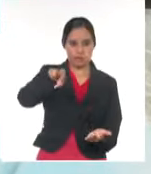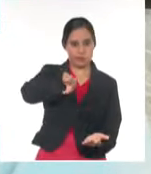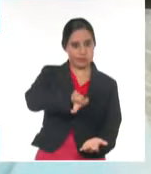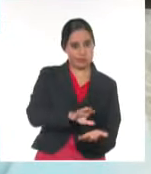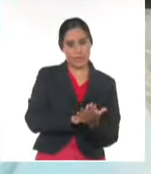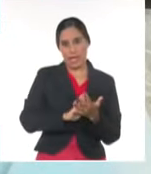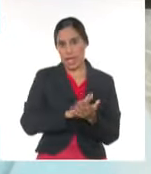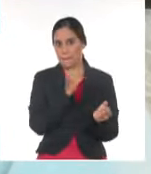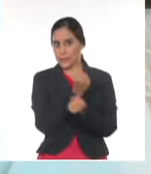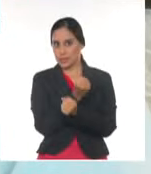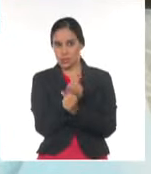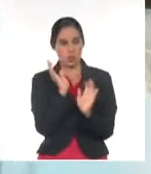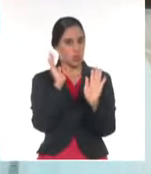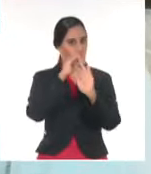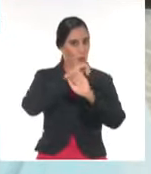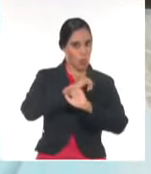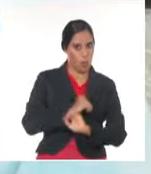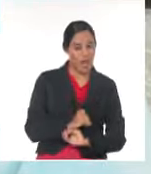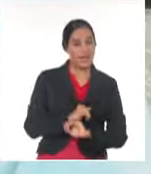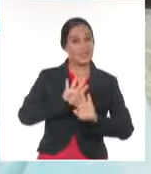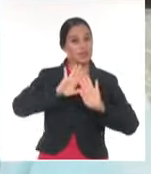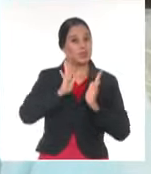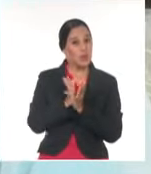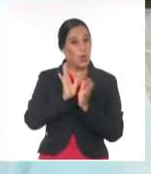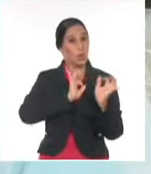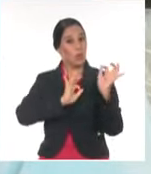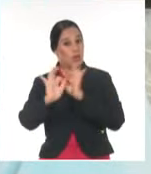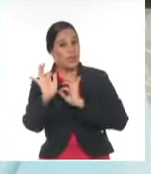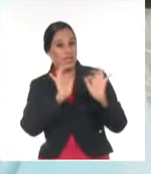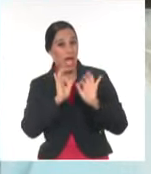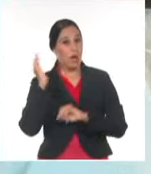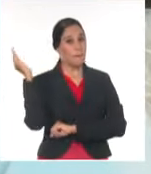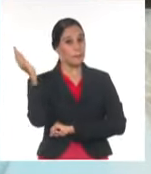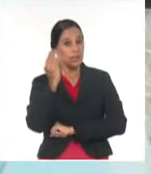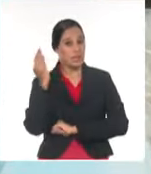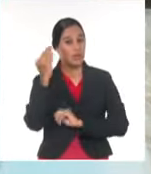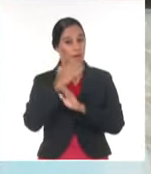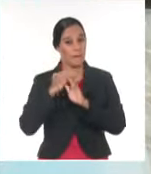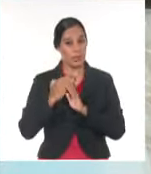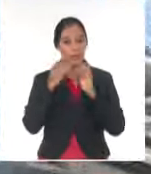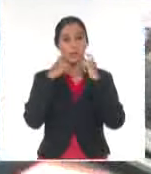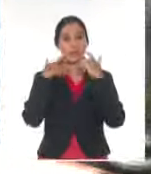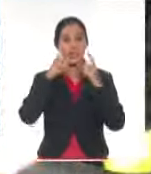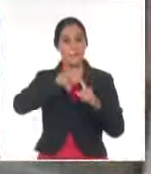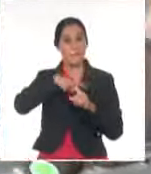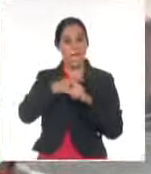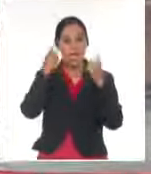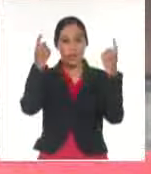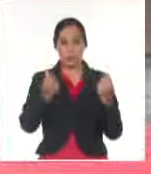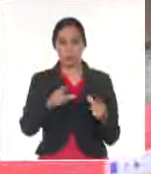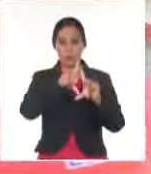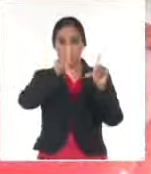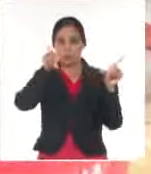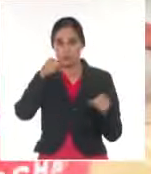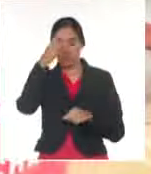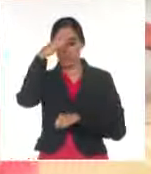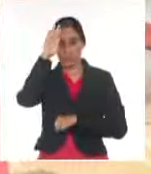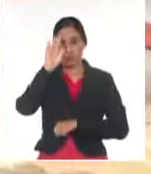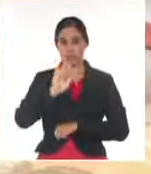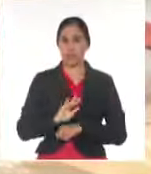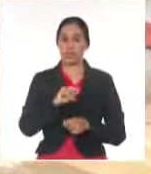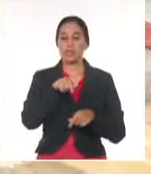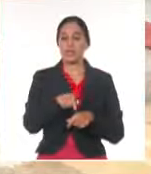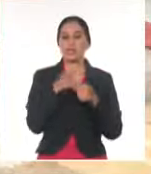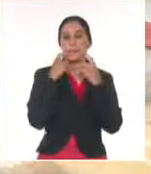agua. Todo es un ahorro para el medio ambiente y para la economía del país también. El equipamiento importado comprende,